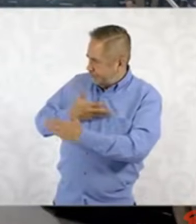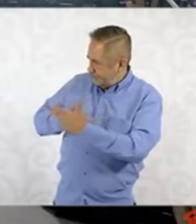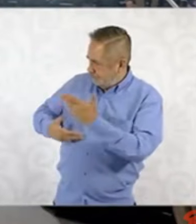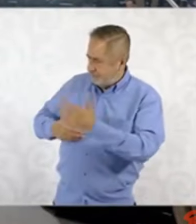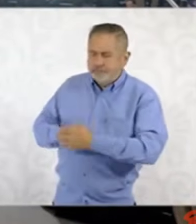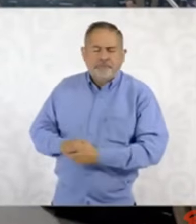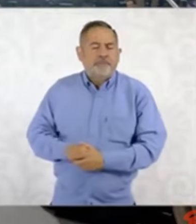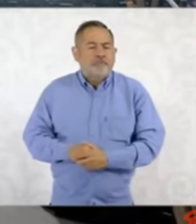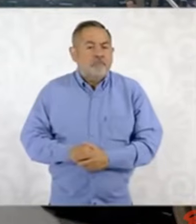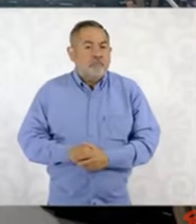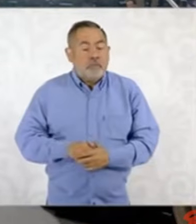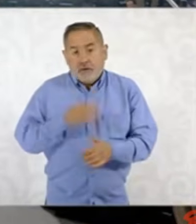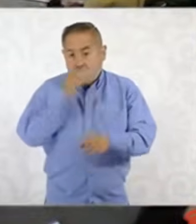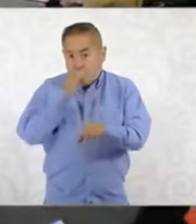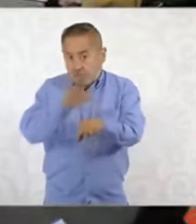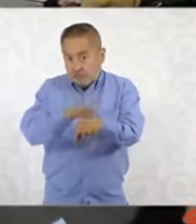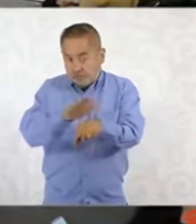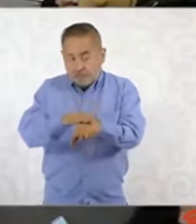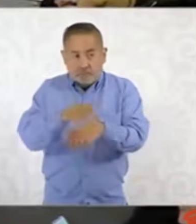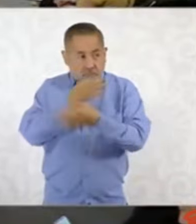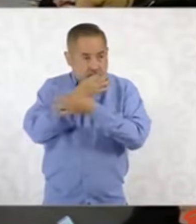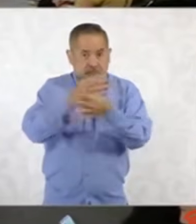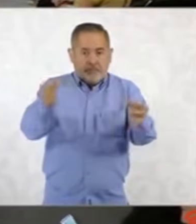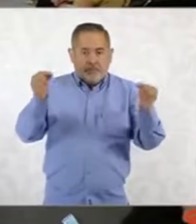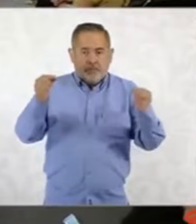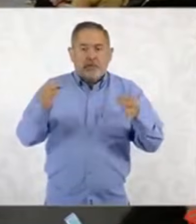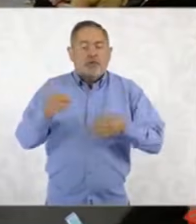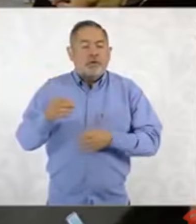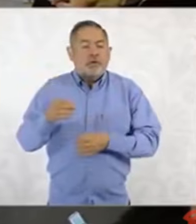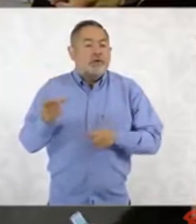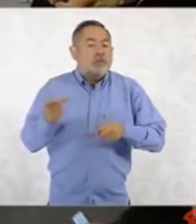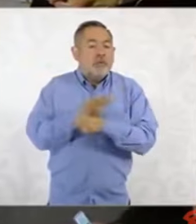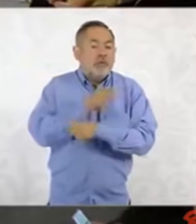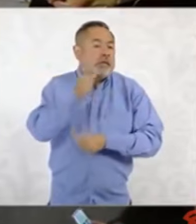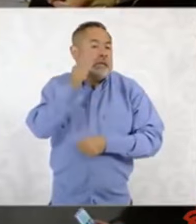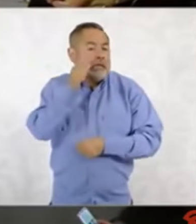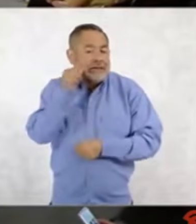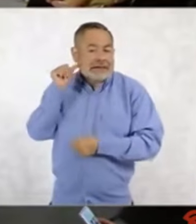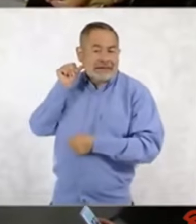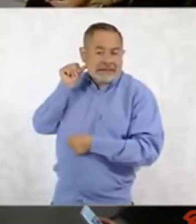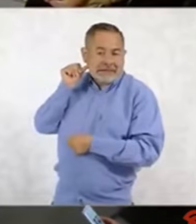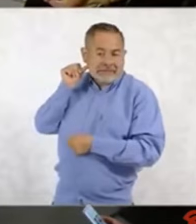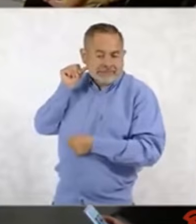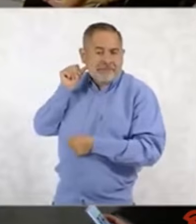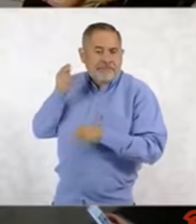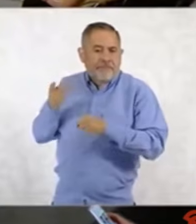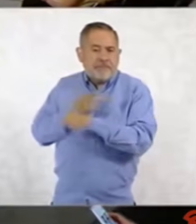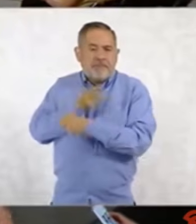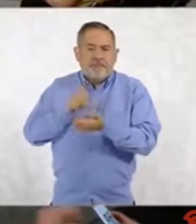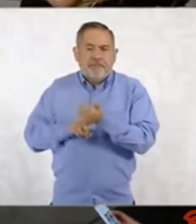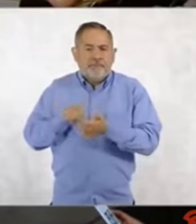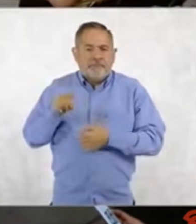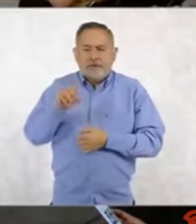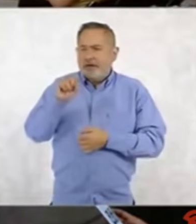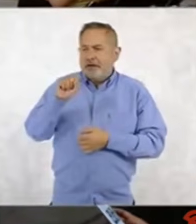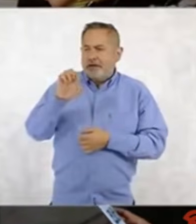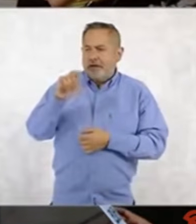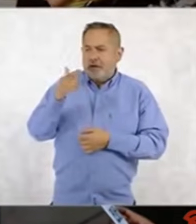Presidenta, para informarles de la reunión que tuvimos ayer en la Secretaría de